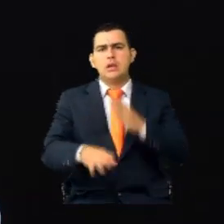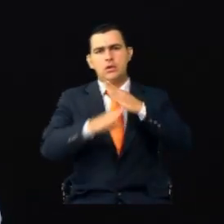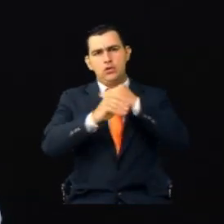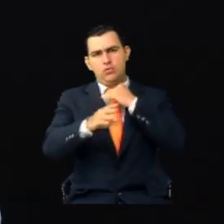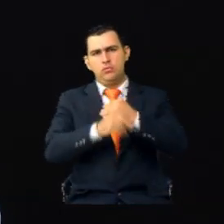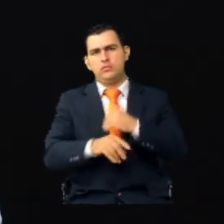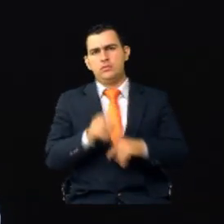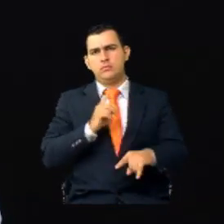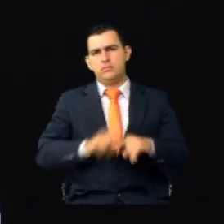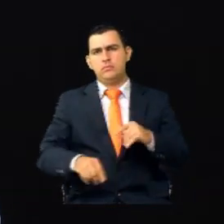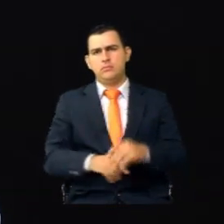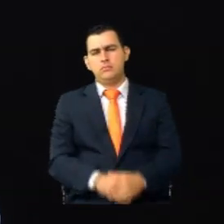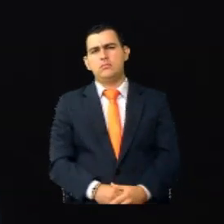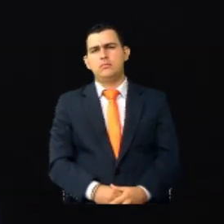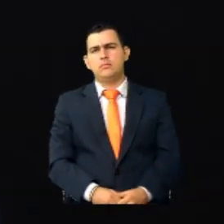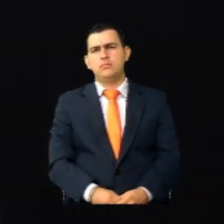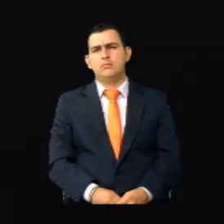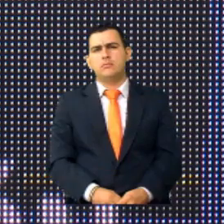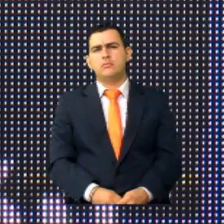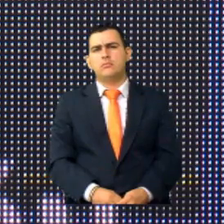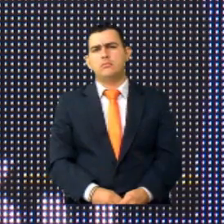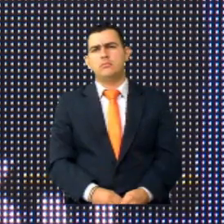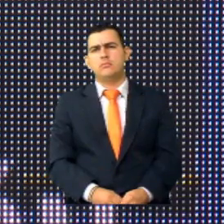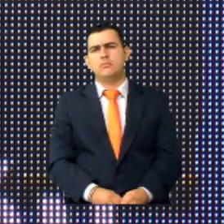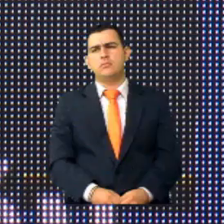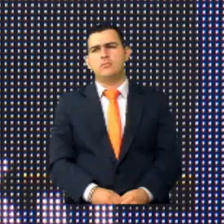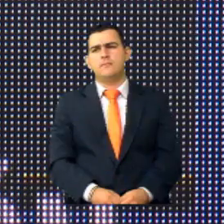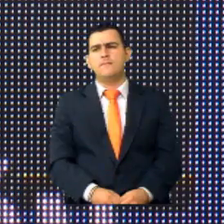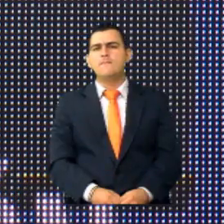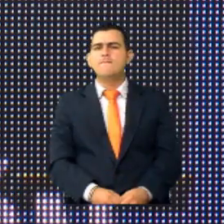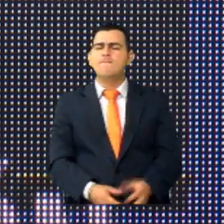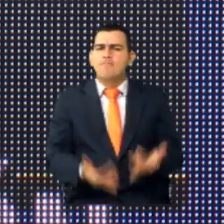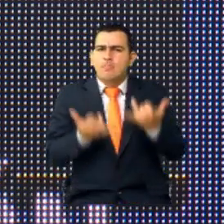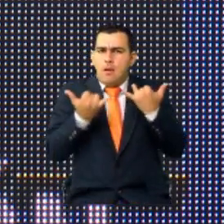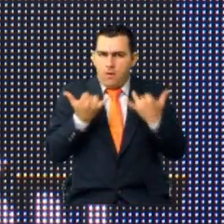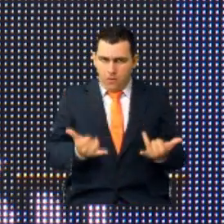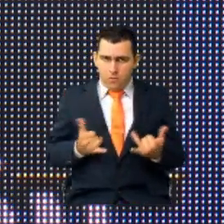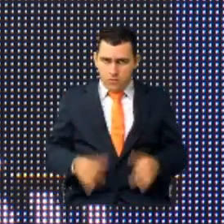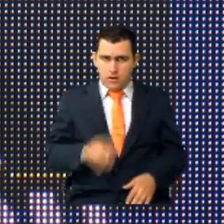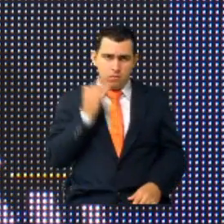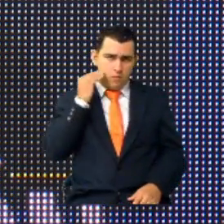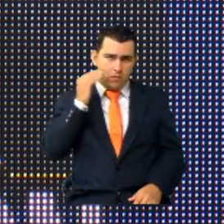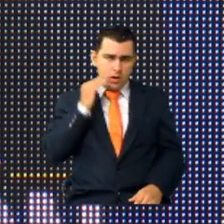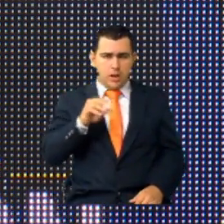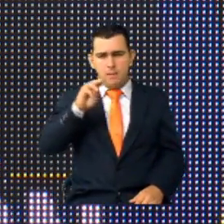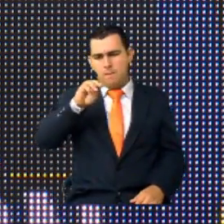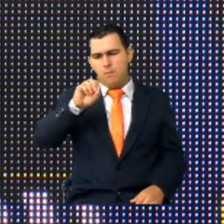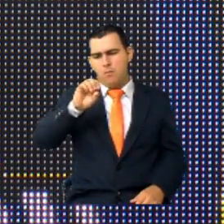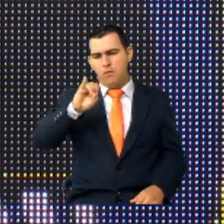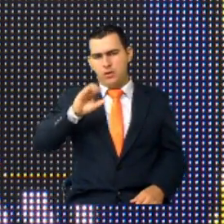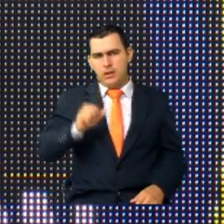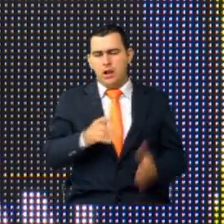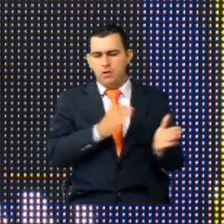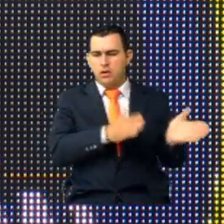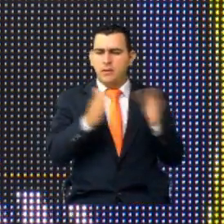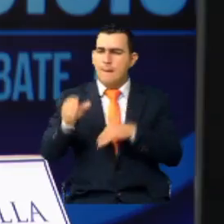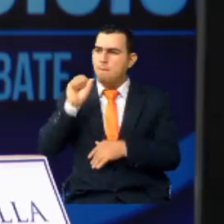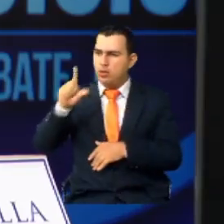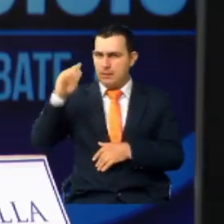diferentes vehículos de la ciudad. El turno de preguntar ahora es para la periodista Mónica Arcella, al candidato Horacio